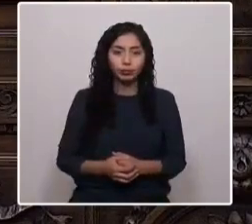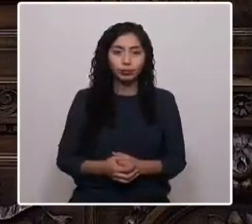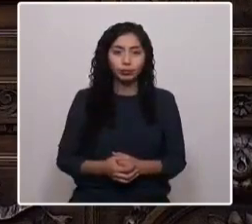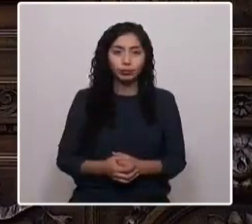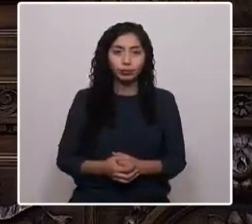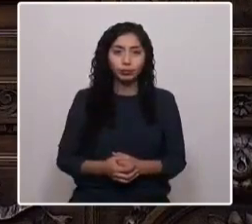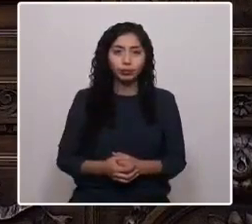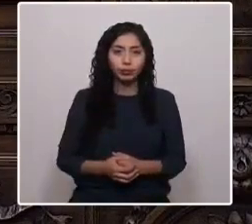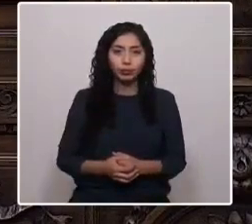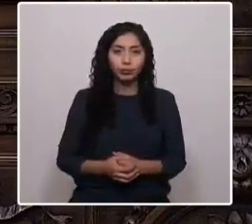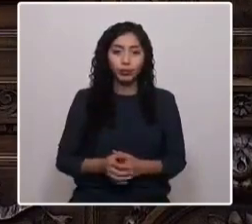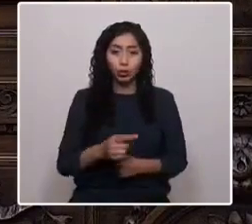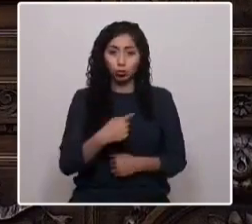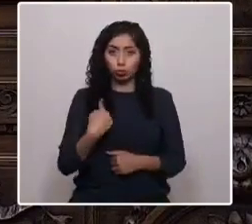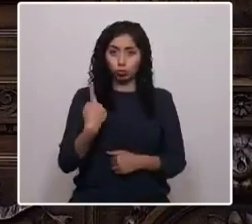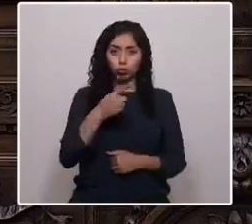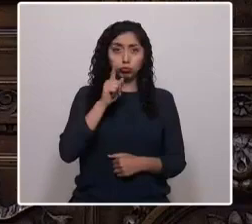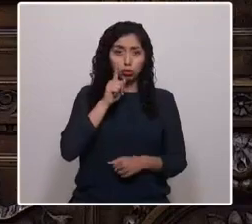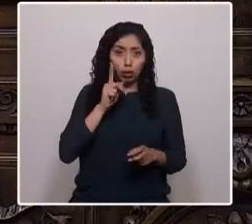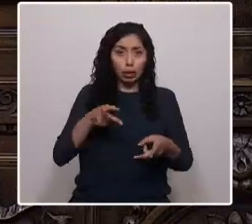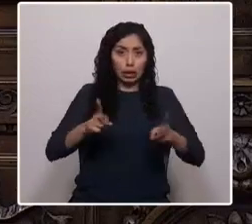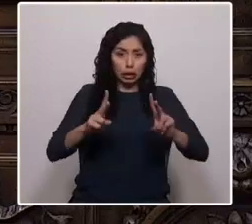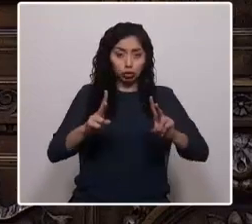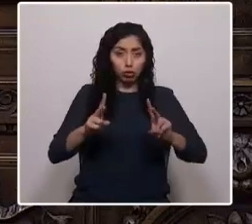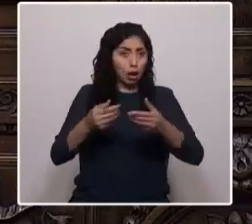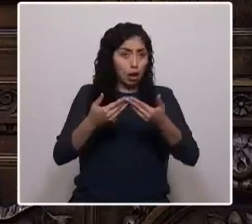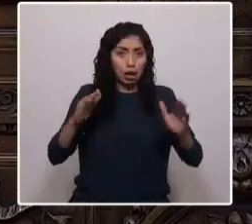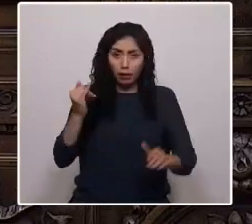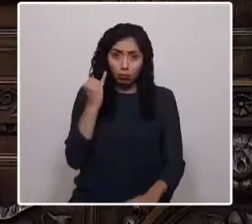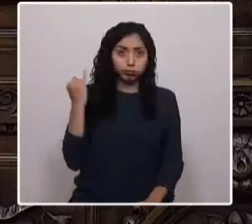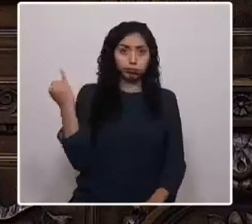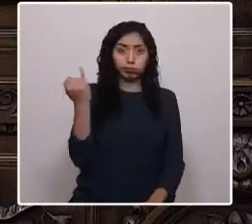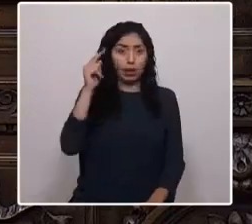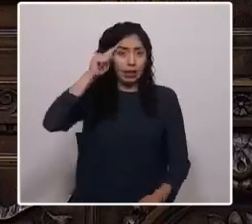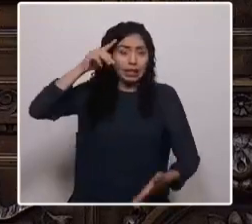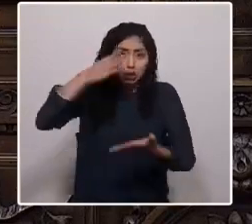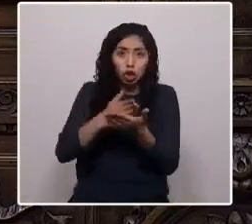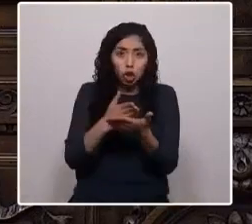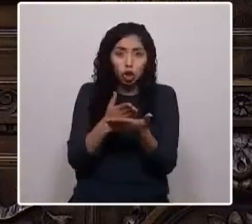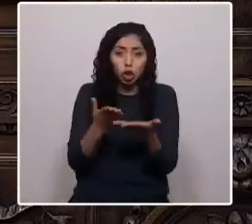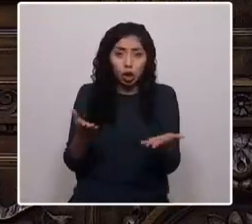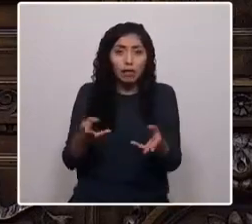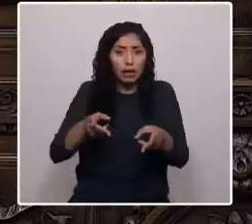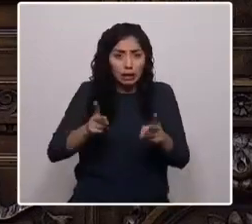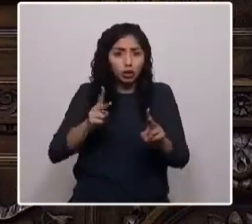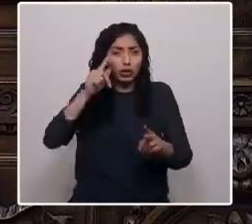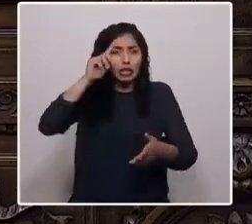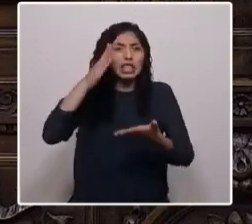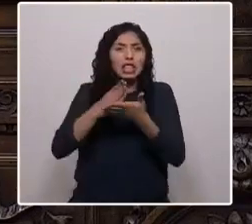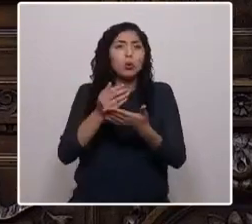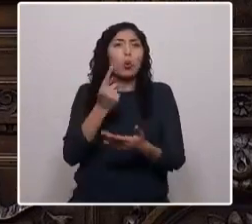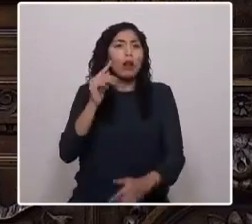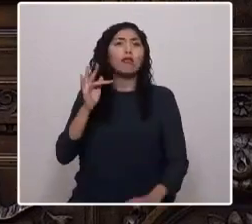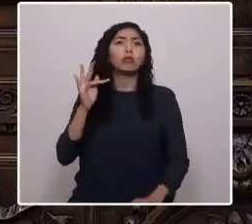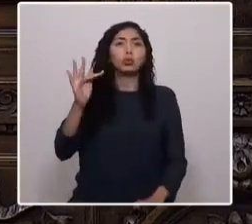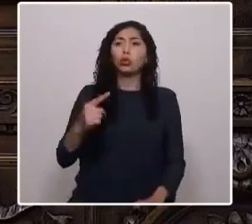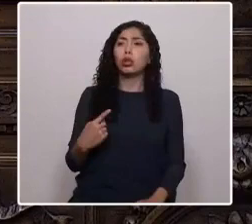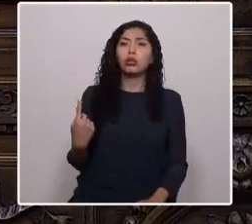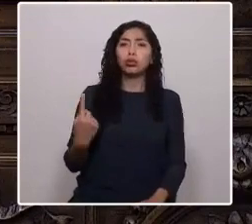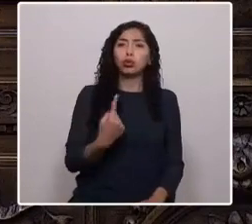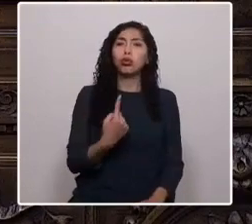somos titulares del derecho de la autodeterminación tenemos el derecho a decidir nuestro propio destino y perseguir